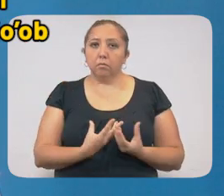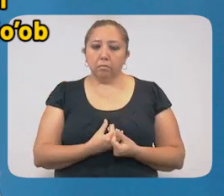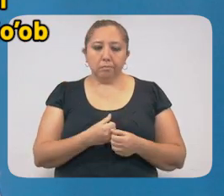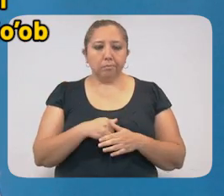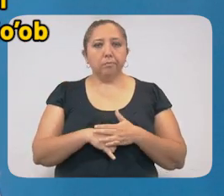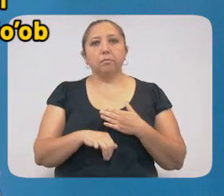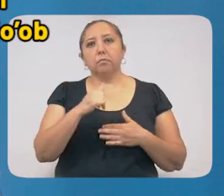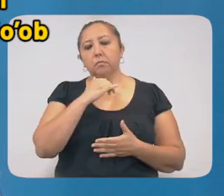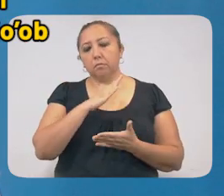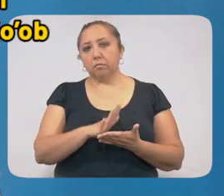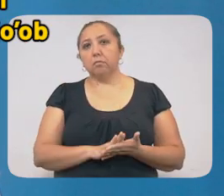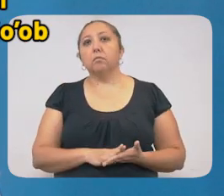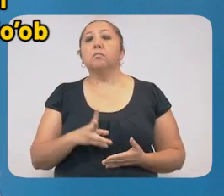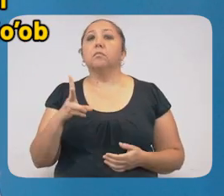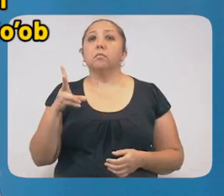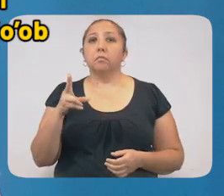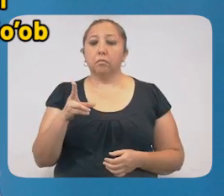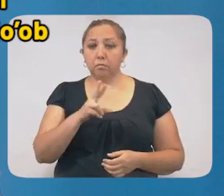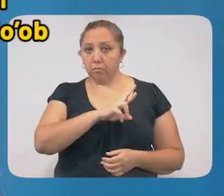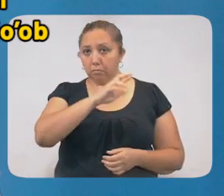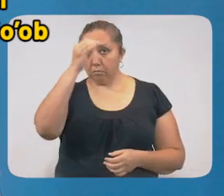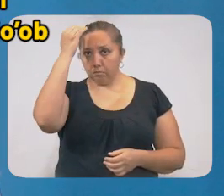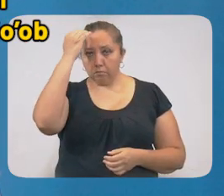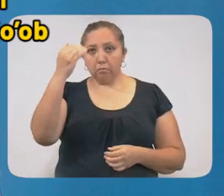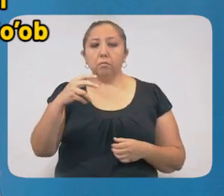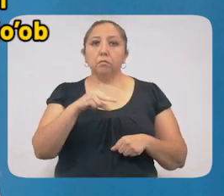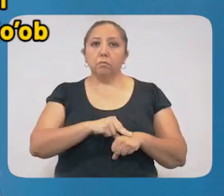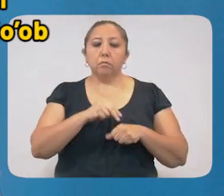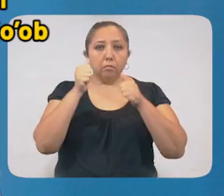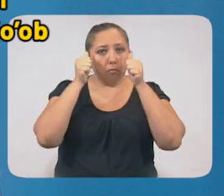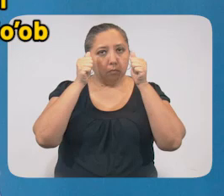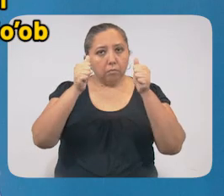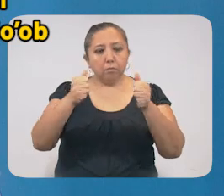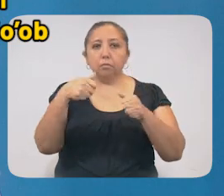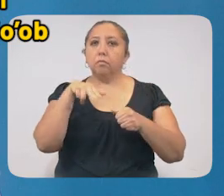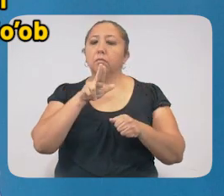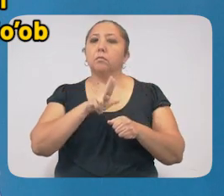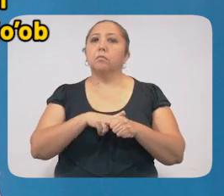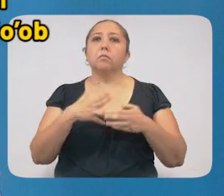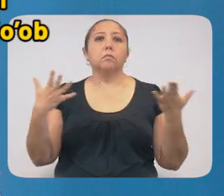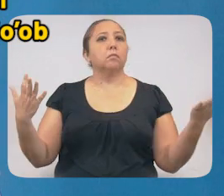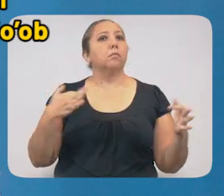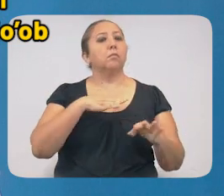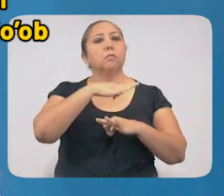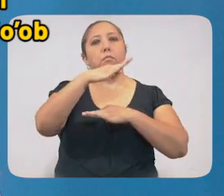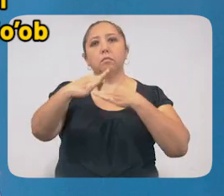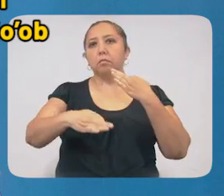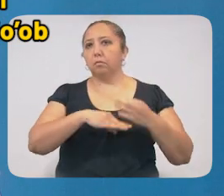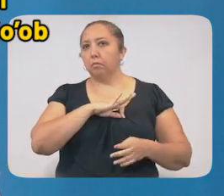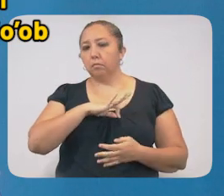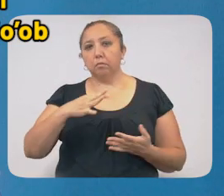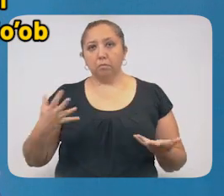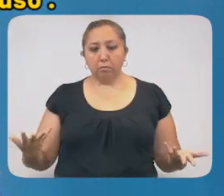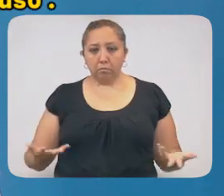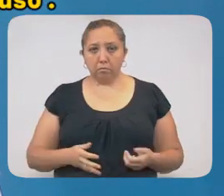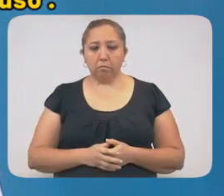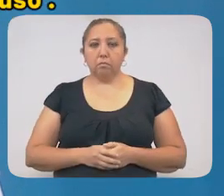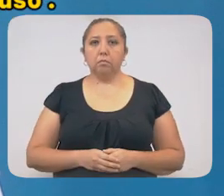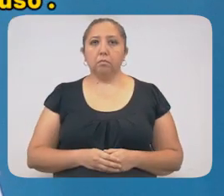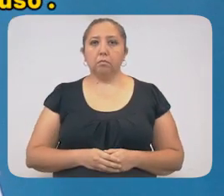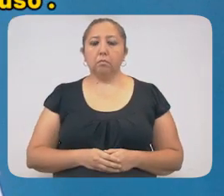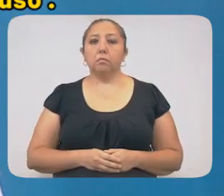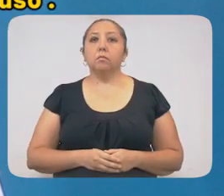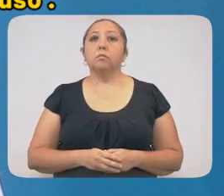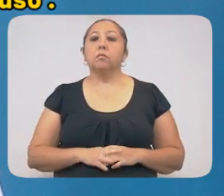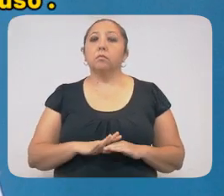profundo pesar y reconocimiento a nuestros compañeros que los atendieron en el hospital y que hicieron todo lo que estuvo en sus manos.